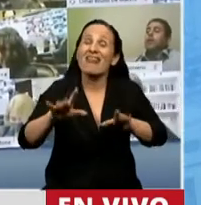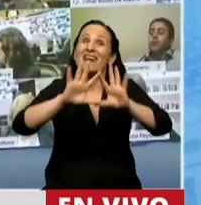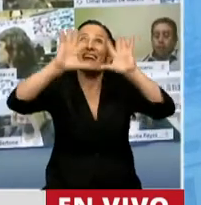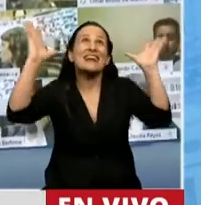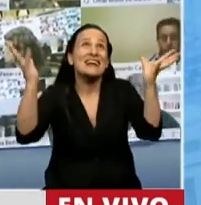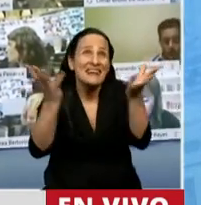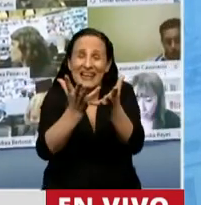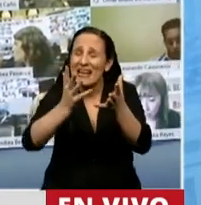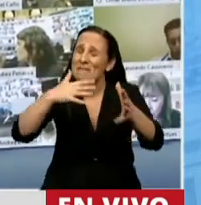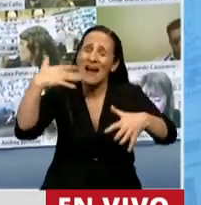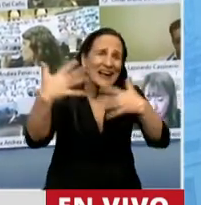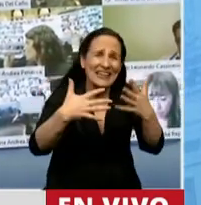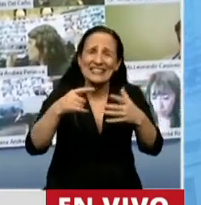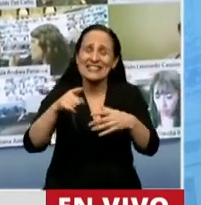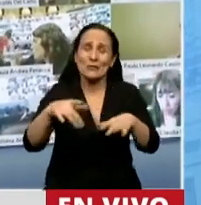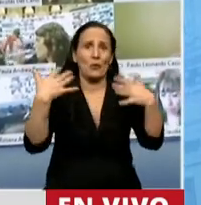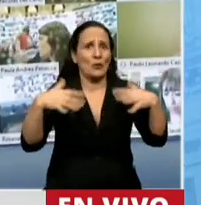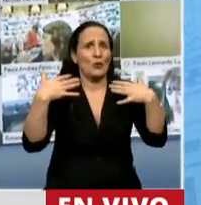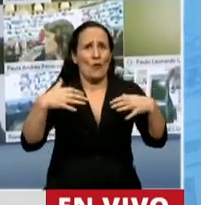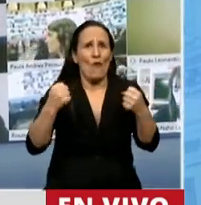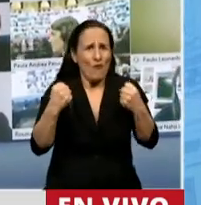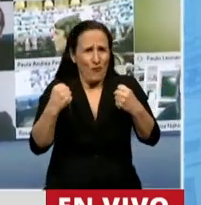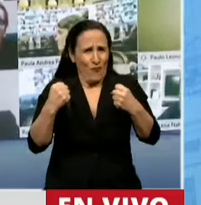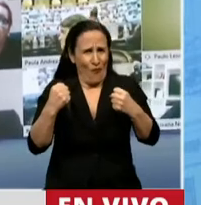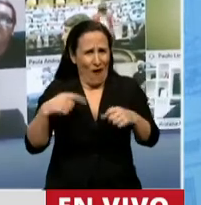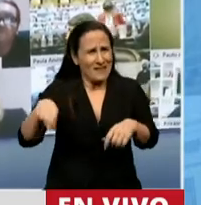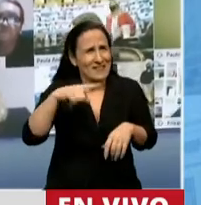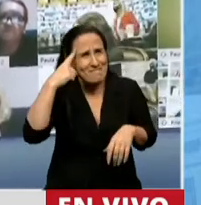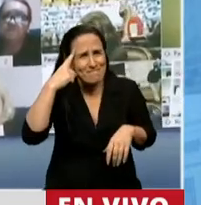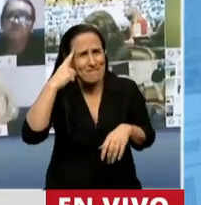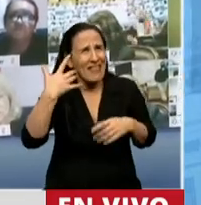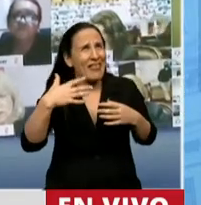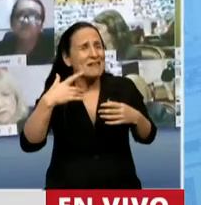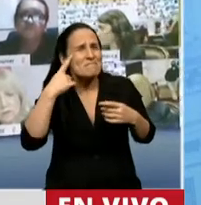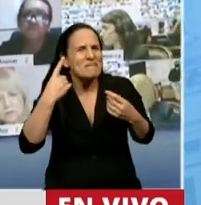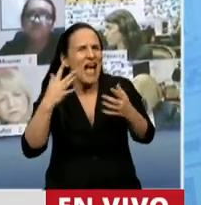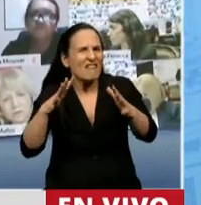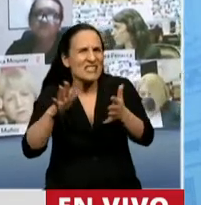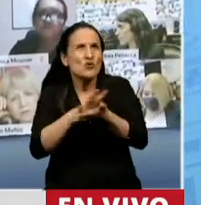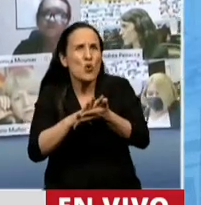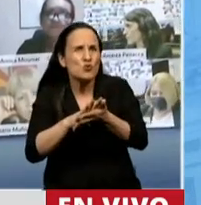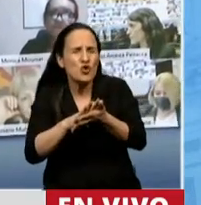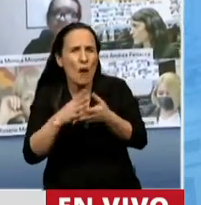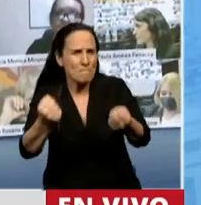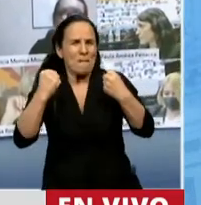climática es tan radical que todo el tiempo nos preguntamos si no hacen falta soluciones más radicales, si vamos a